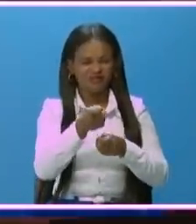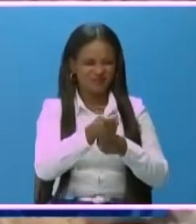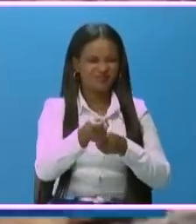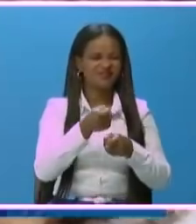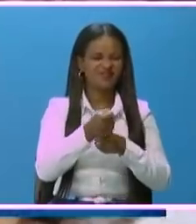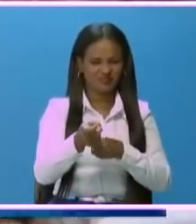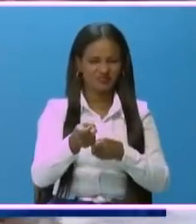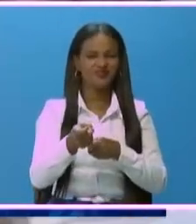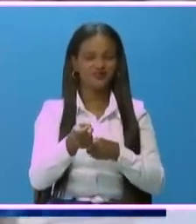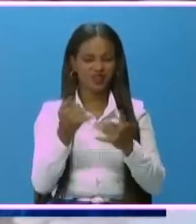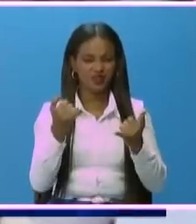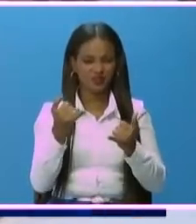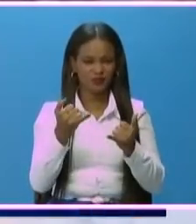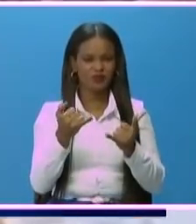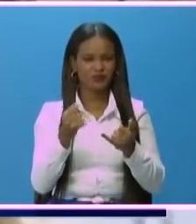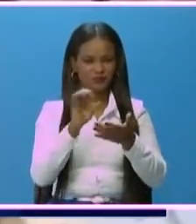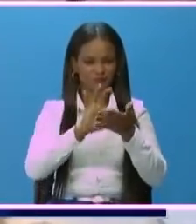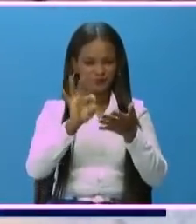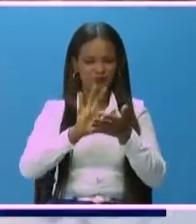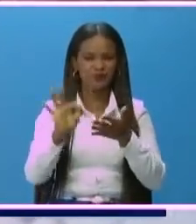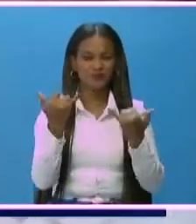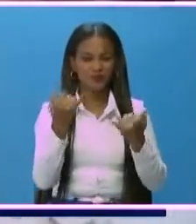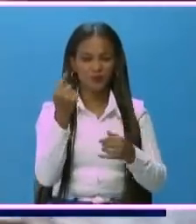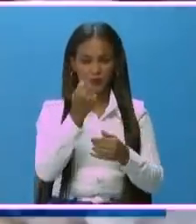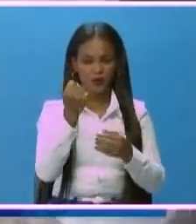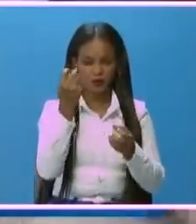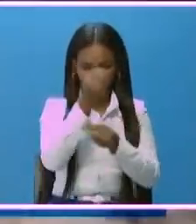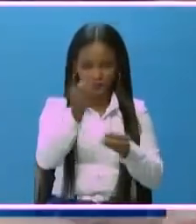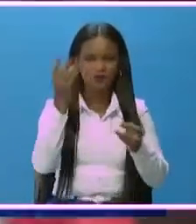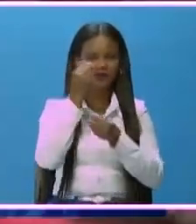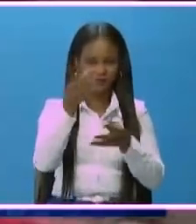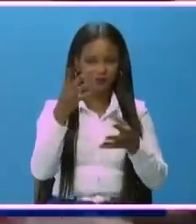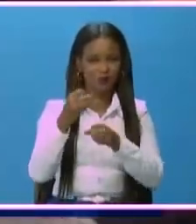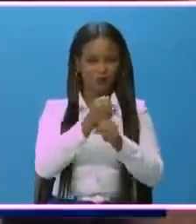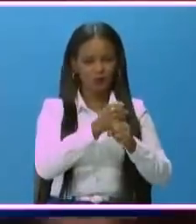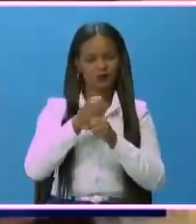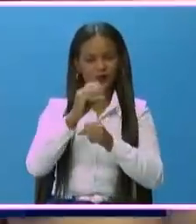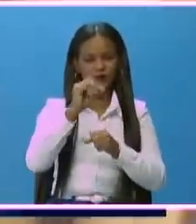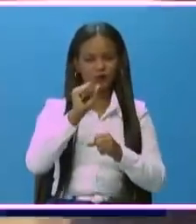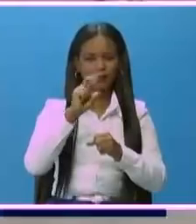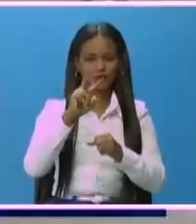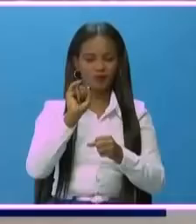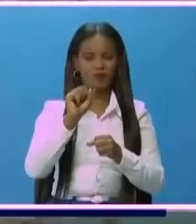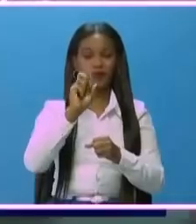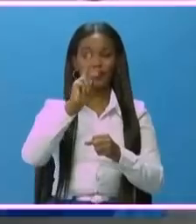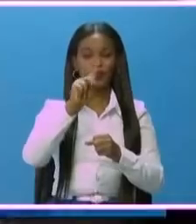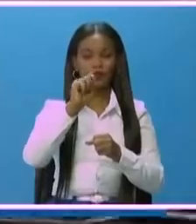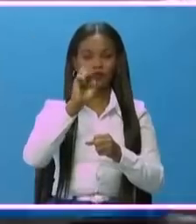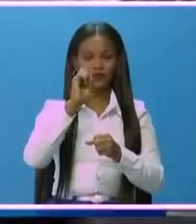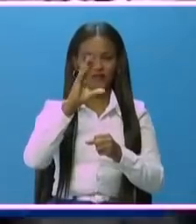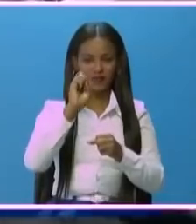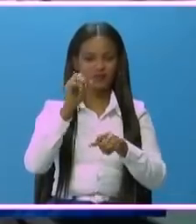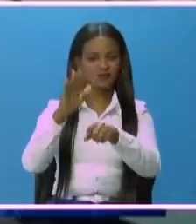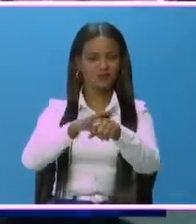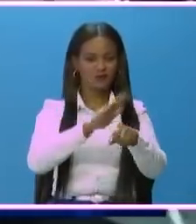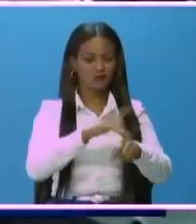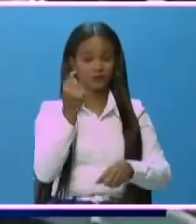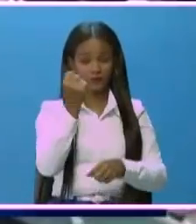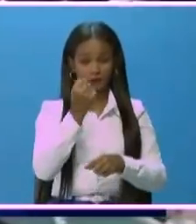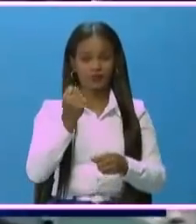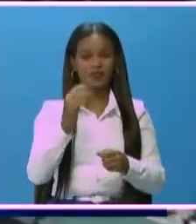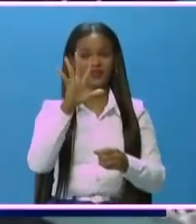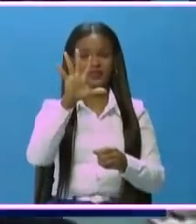último balance oficial divulgado este martes por el Organismo de Protección Civil. UNICEF alertó este martes que